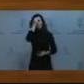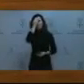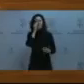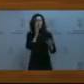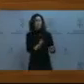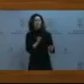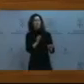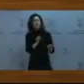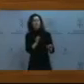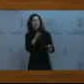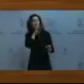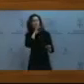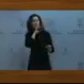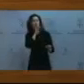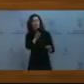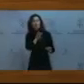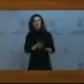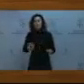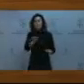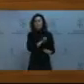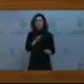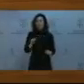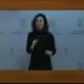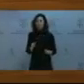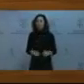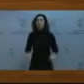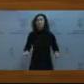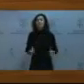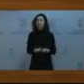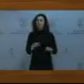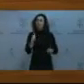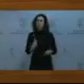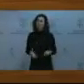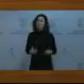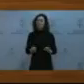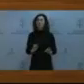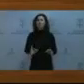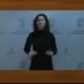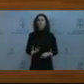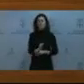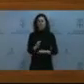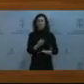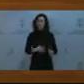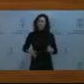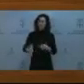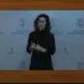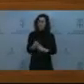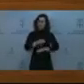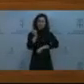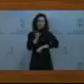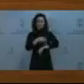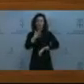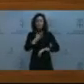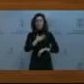tiempo reclamando la financiación que les corresponde. Han tenido que adelantar incluso fondos propios esperando las líneas del plan y